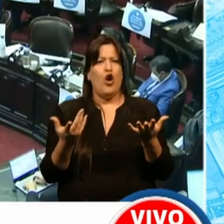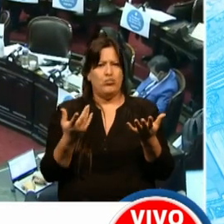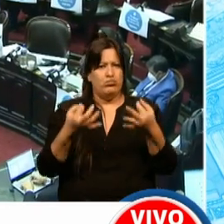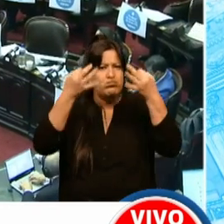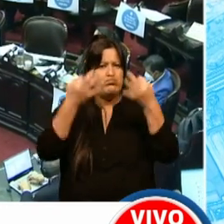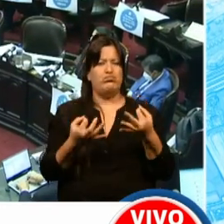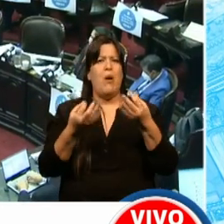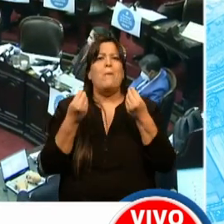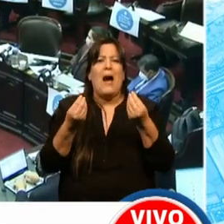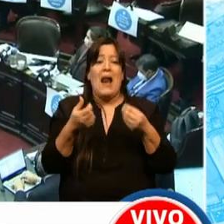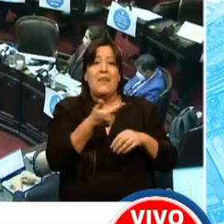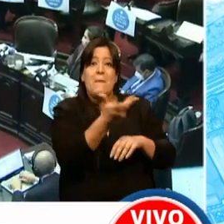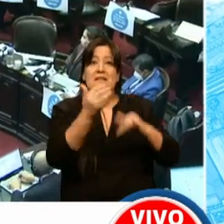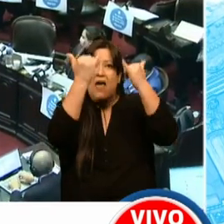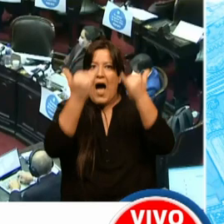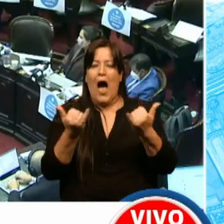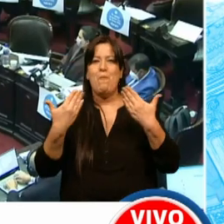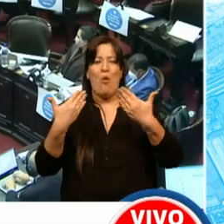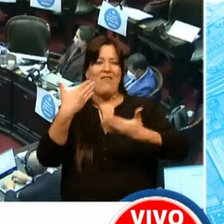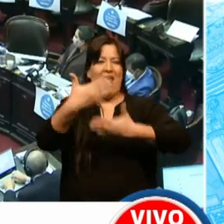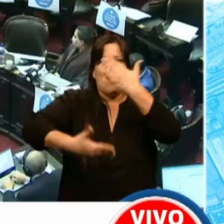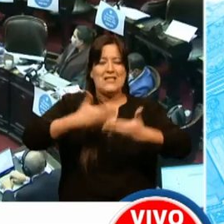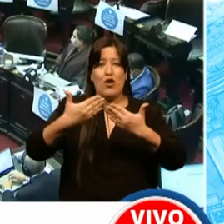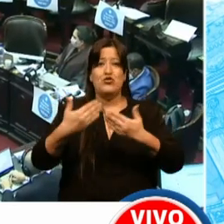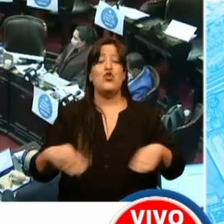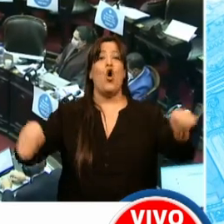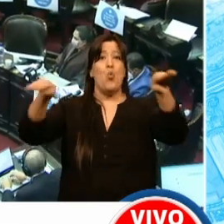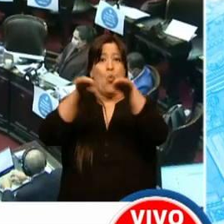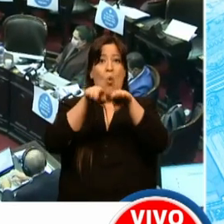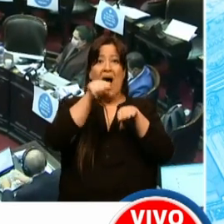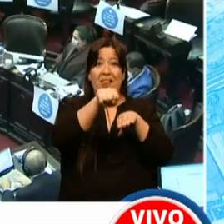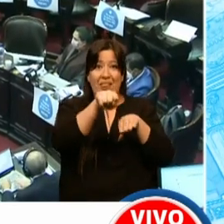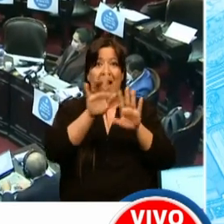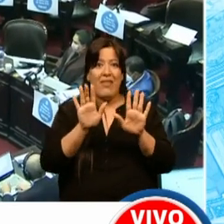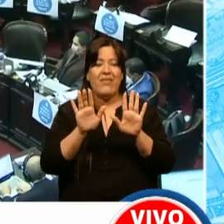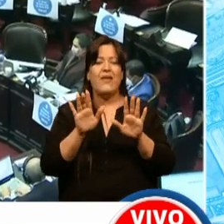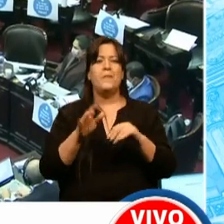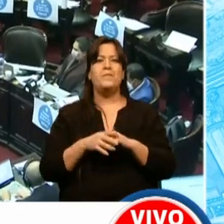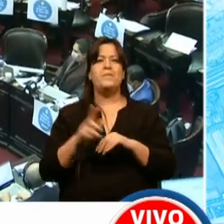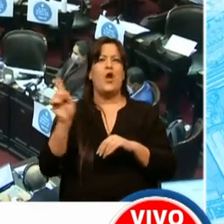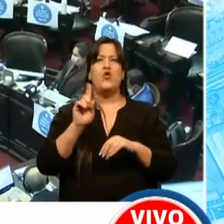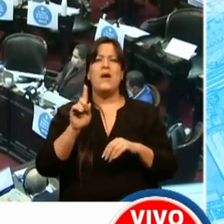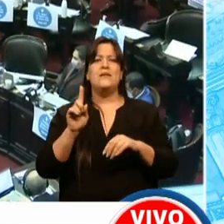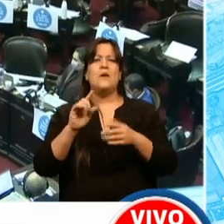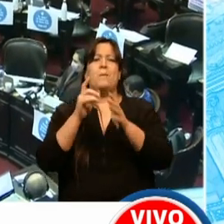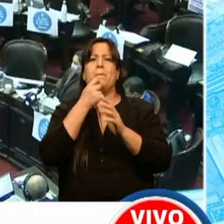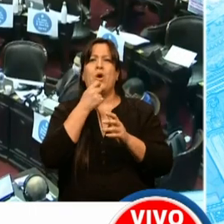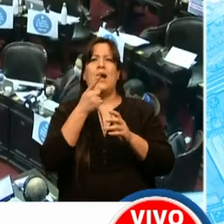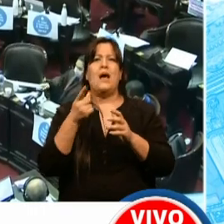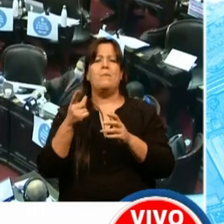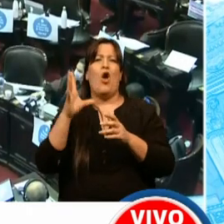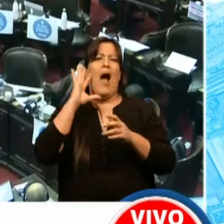para el desarrollo la igualdad no puede ser nunca una proclama una